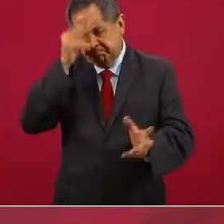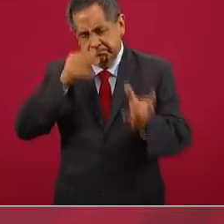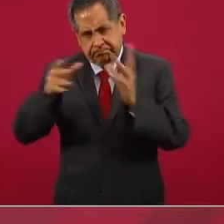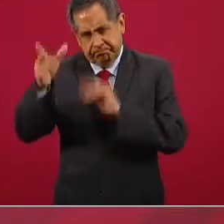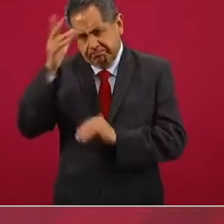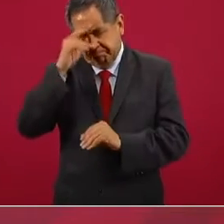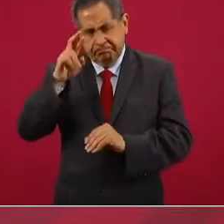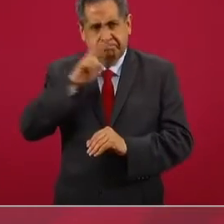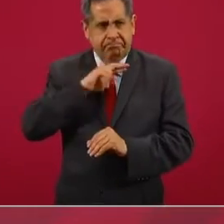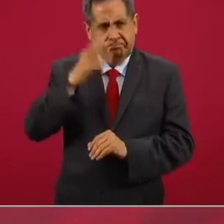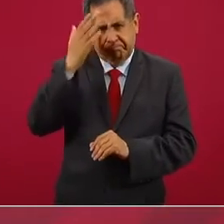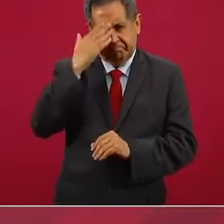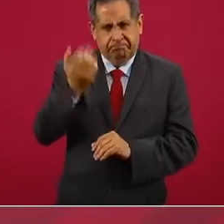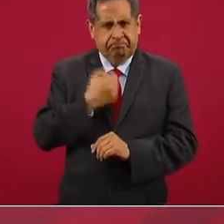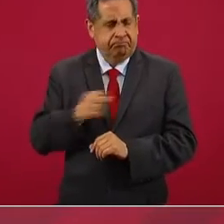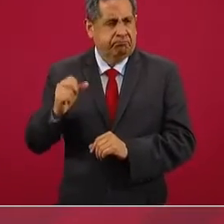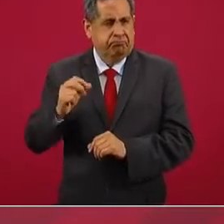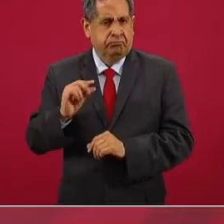y tener